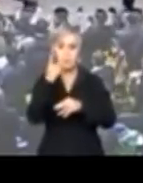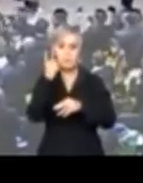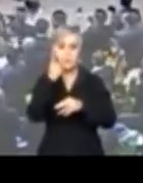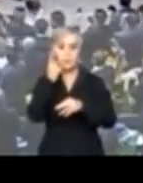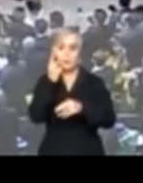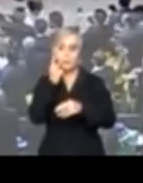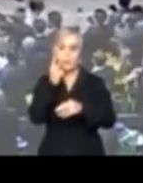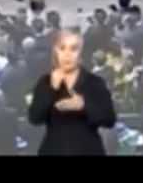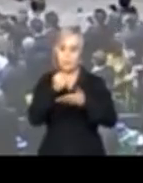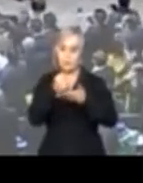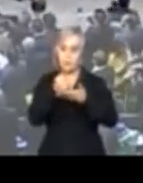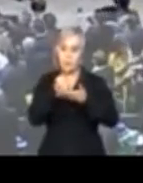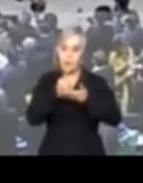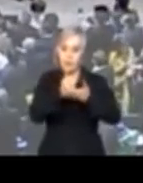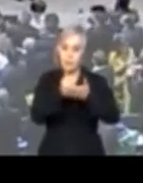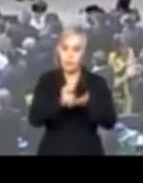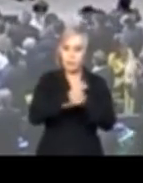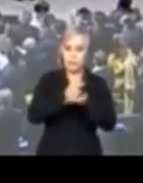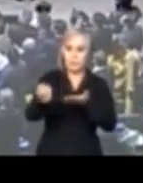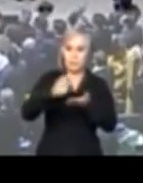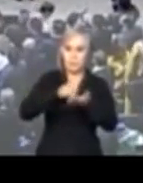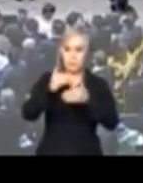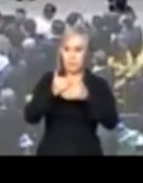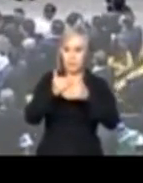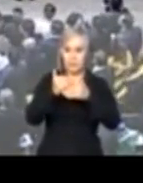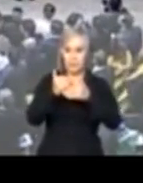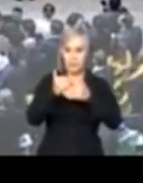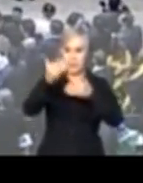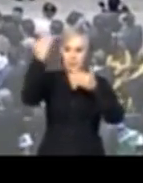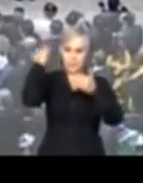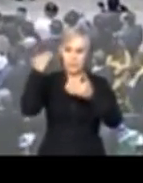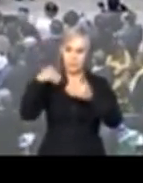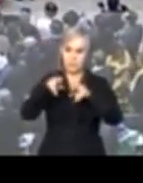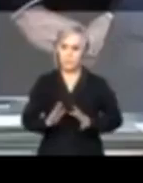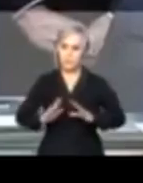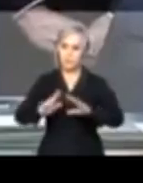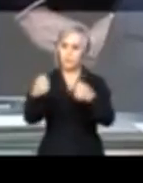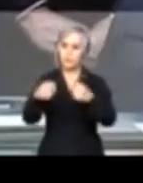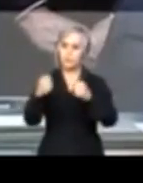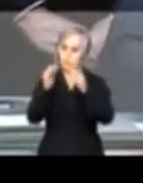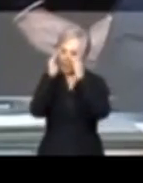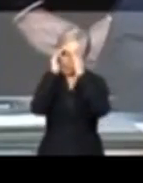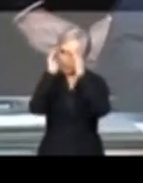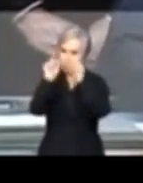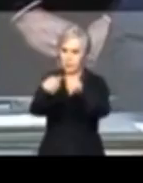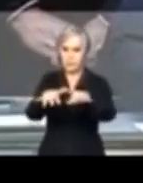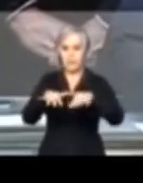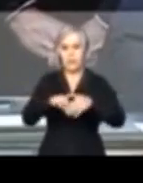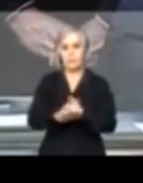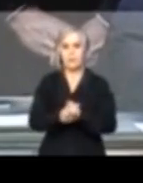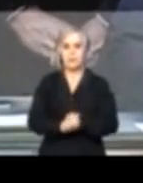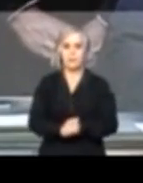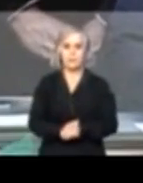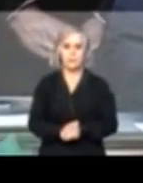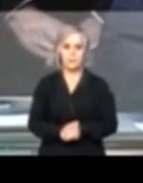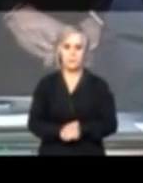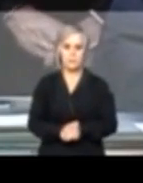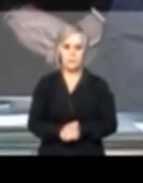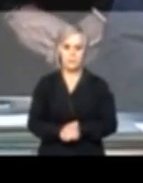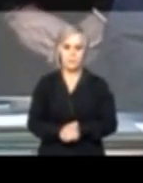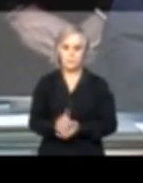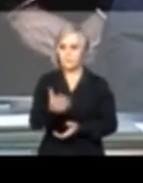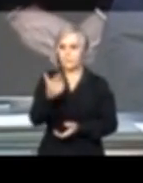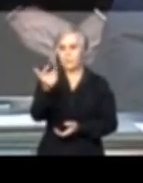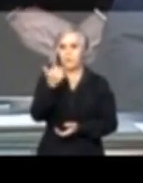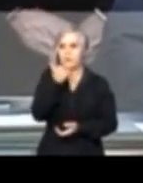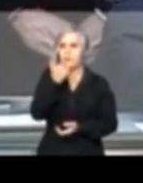Suprema de Justicia por enriquecimiento ilícito con el escándalo de Petrobras, también está enfrentando un juicio. ¿Ese es el que quedaría de